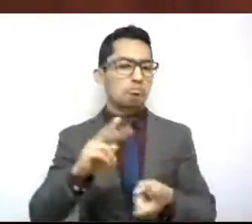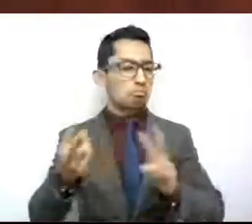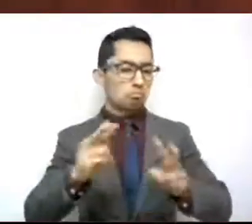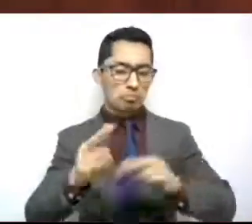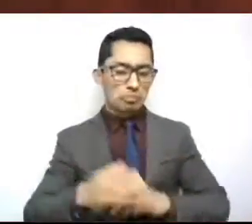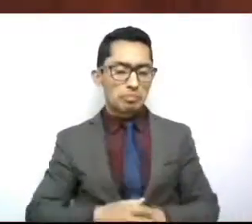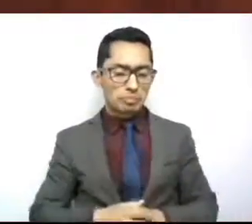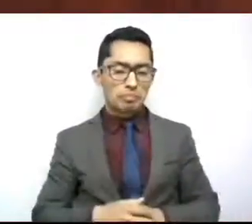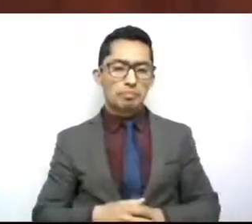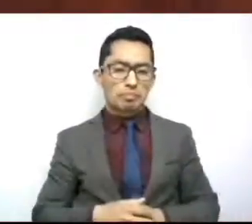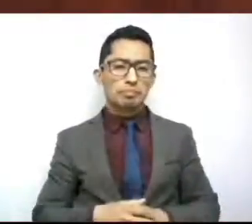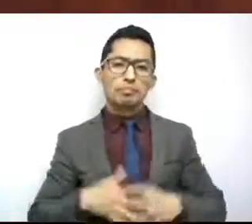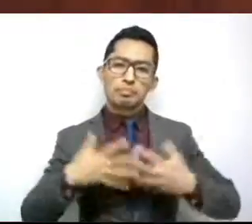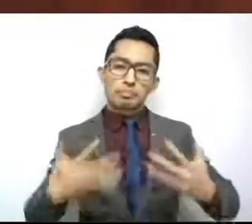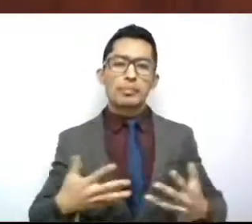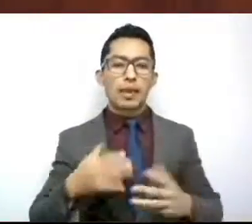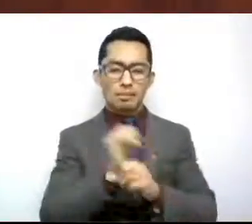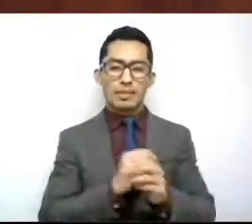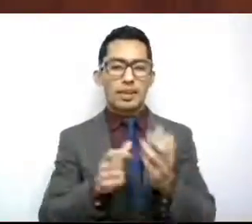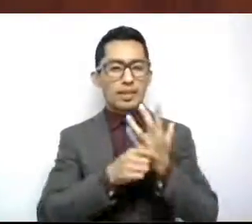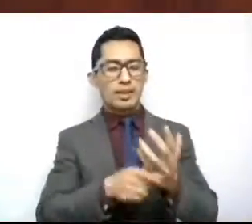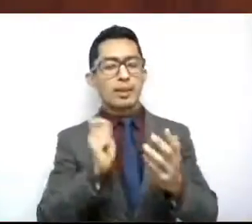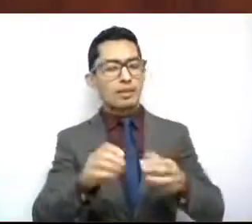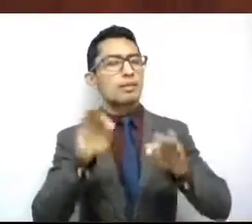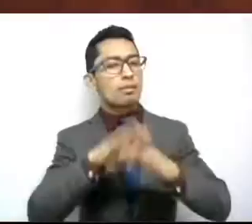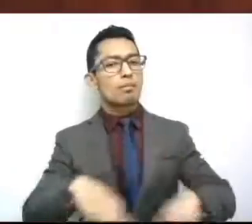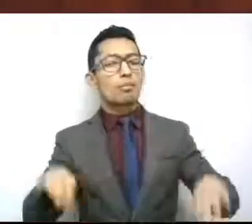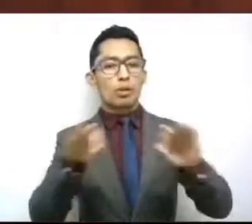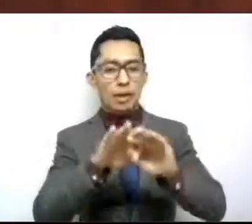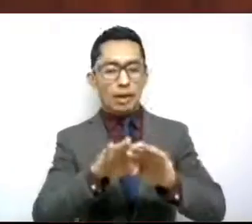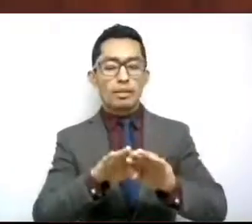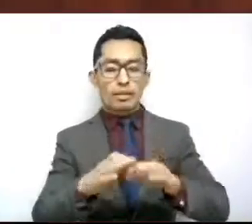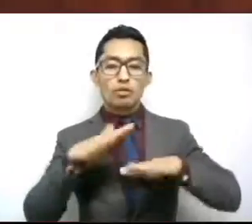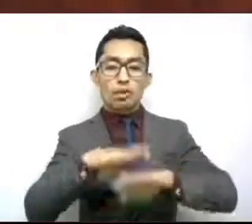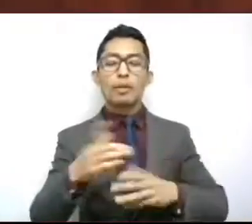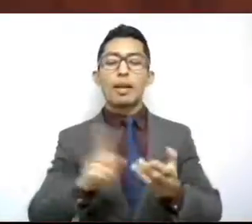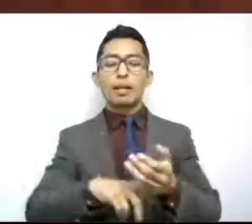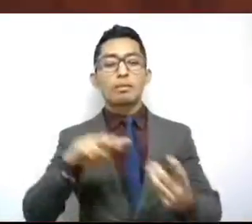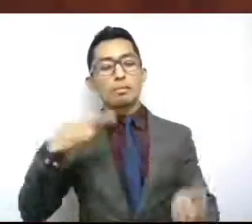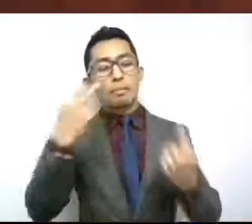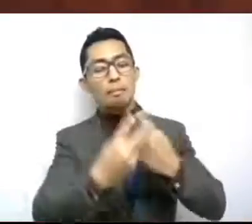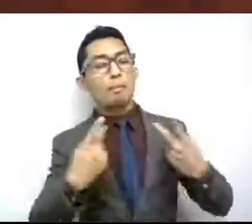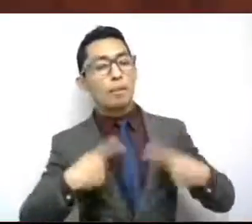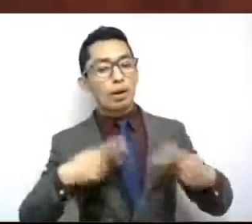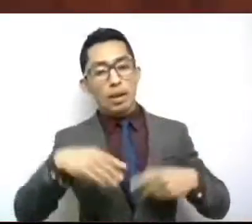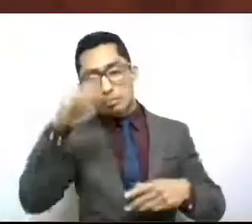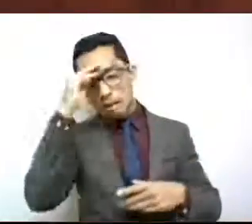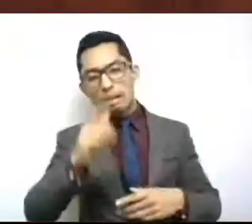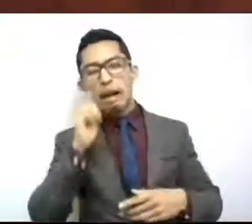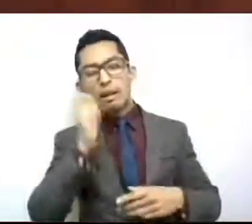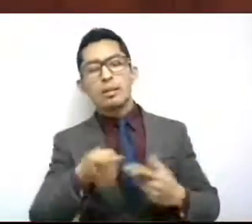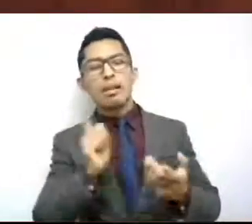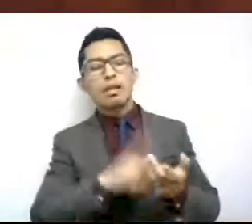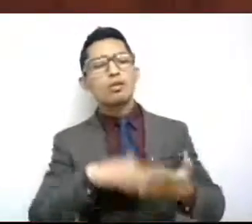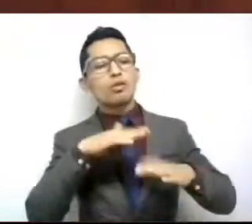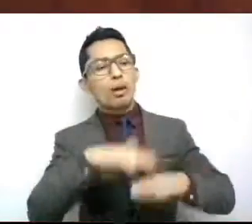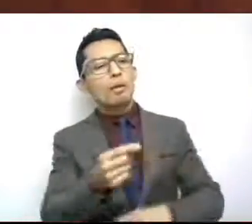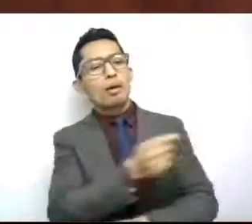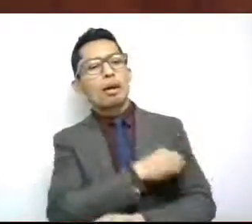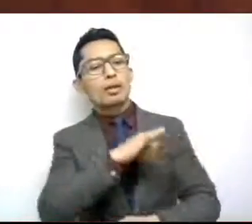mencionado estudio resalta la importancia sobre la percepción que las personas tienen sobre la inoculación, ya